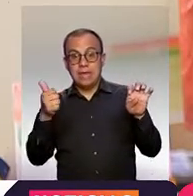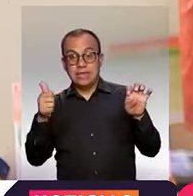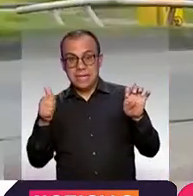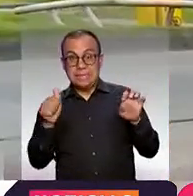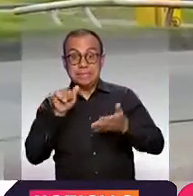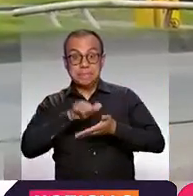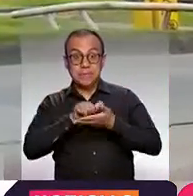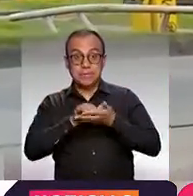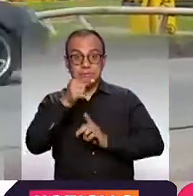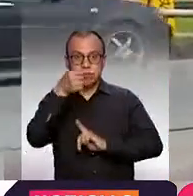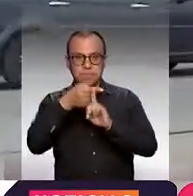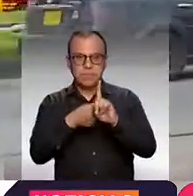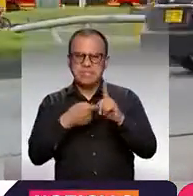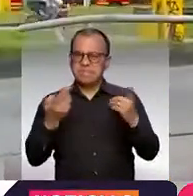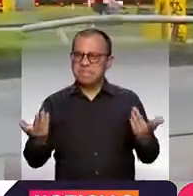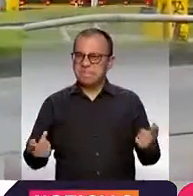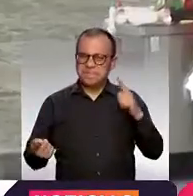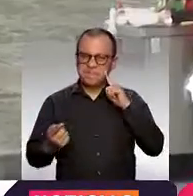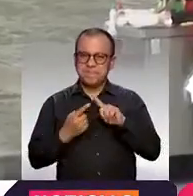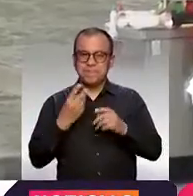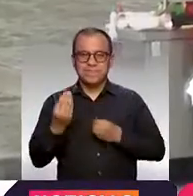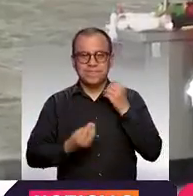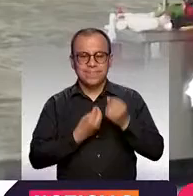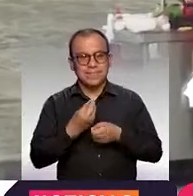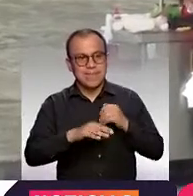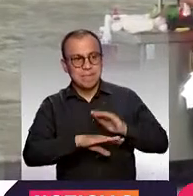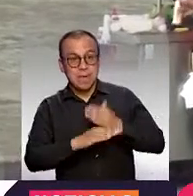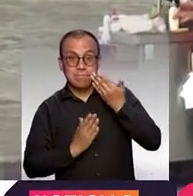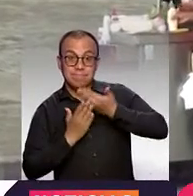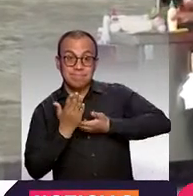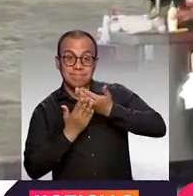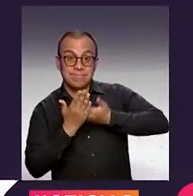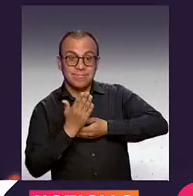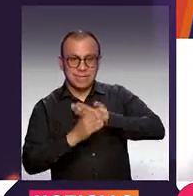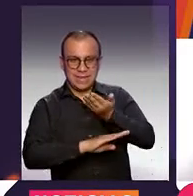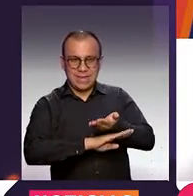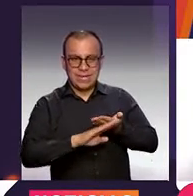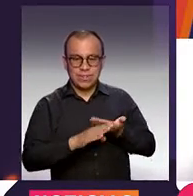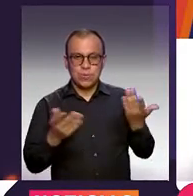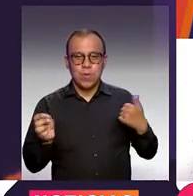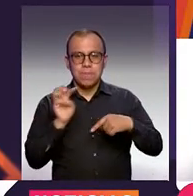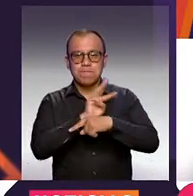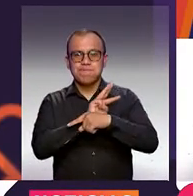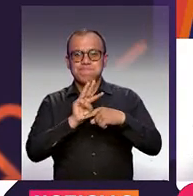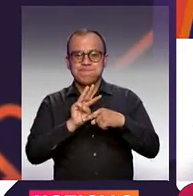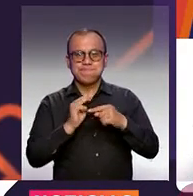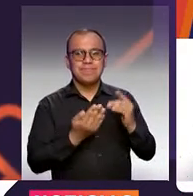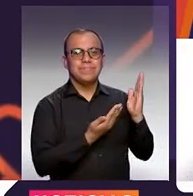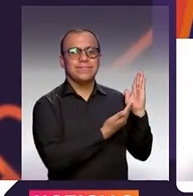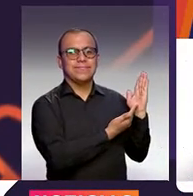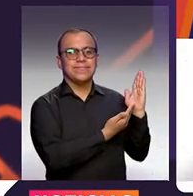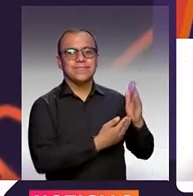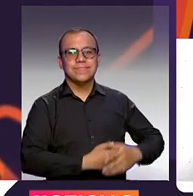mes. Para ser parte de esta iniciativa se pueden enviar los documentos requeridos a la página